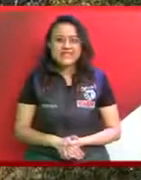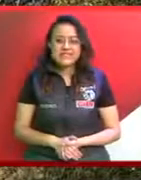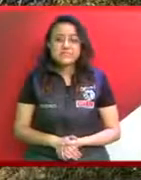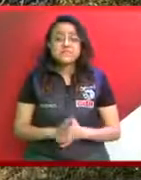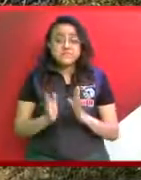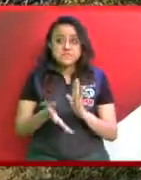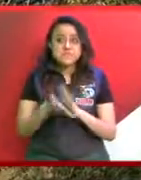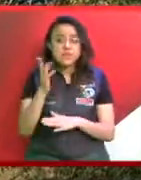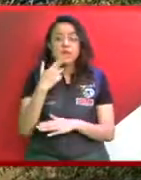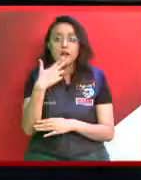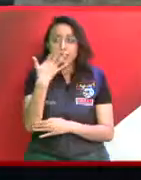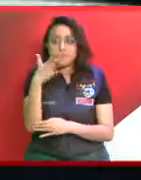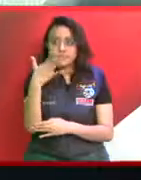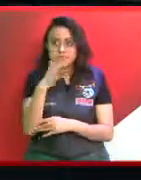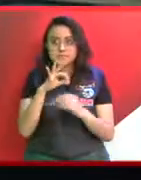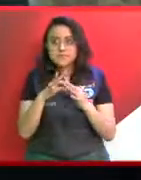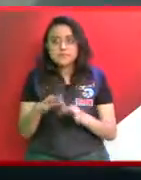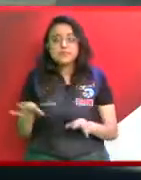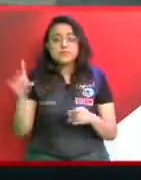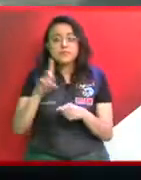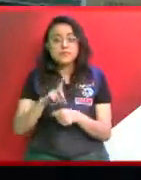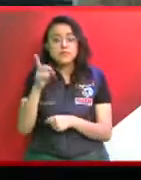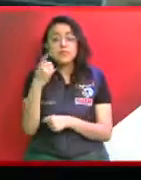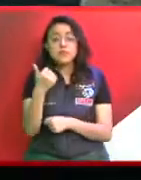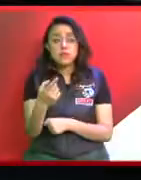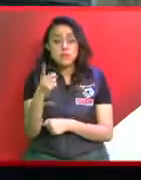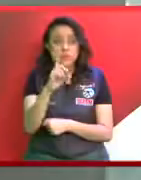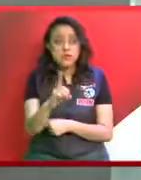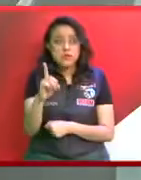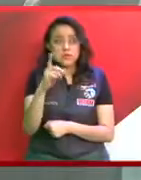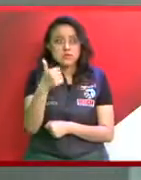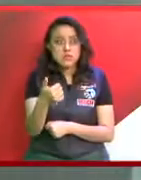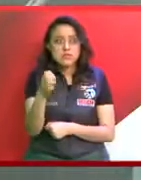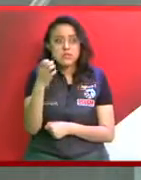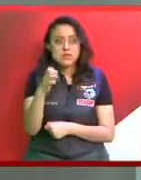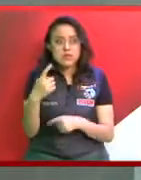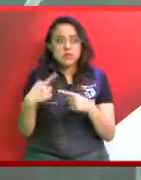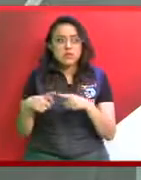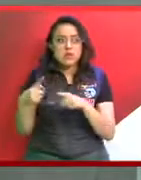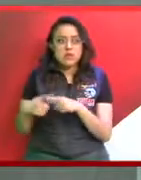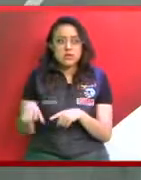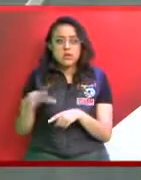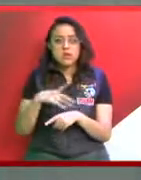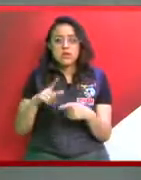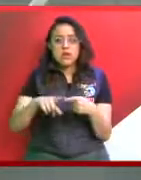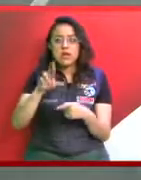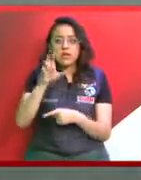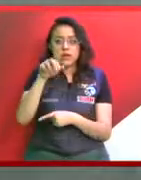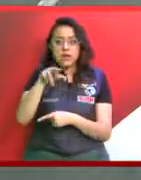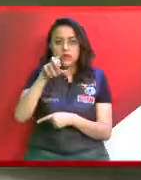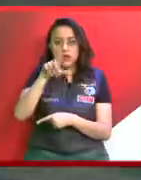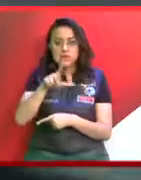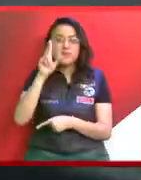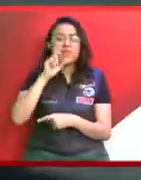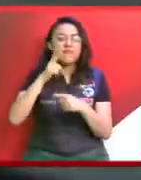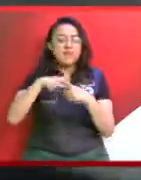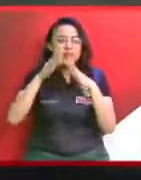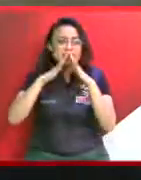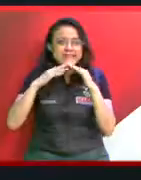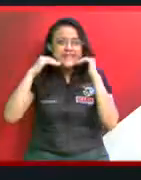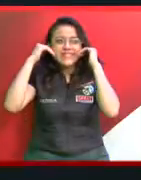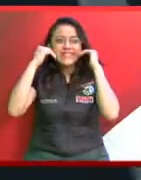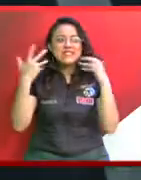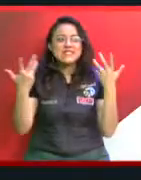La salida fue tras el banderazo, el día domingo 6 de enero. Una camioneta Renault Transporte Oficial de Millones de Sonrisas y un camión de